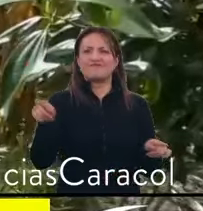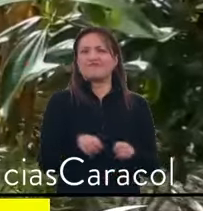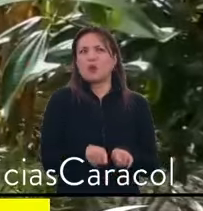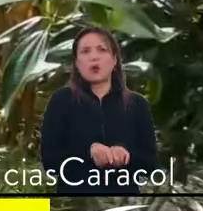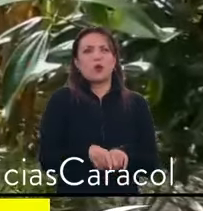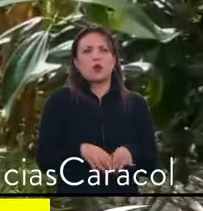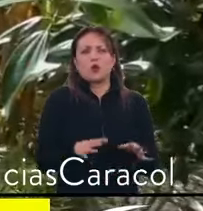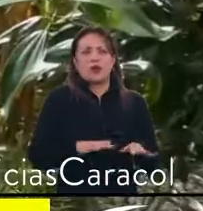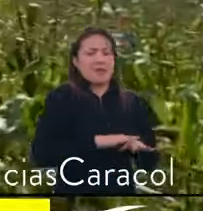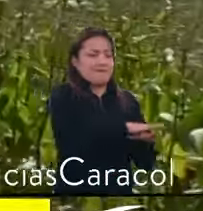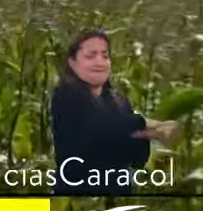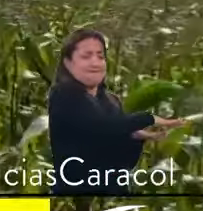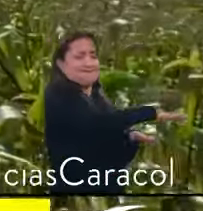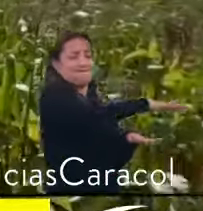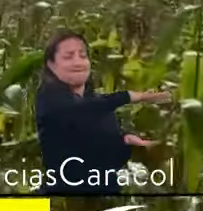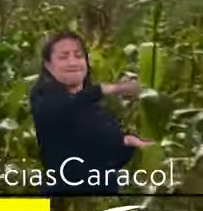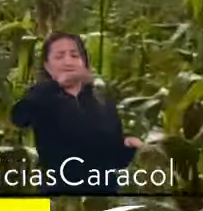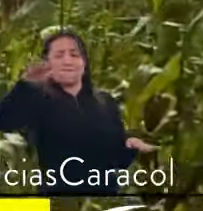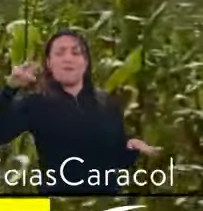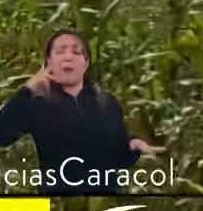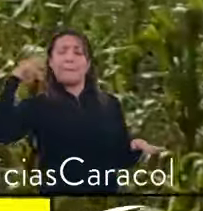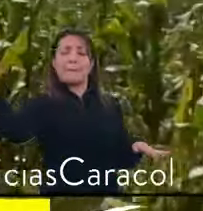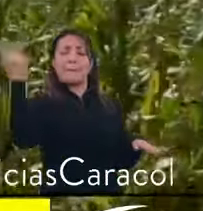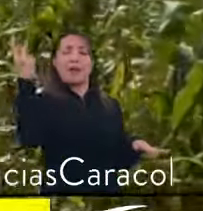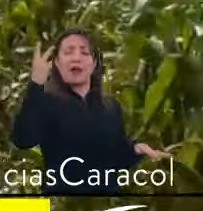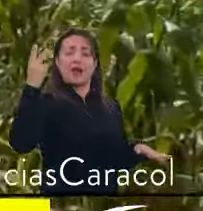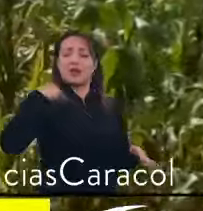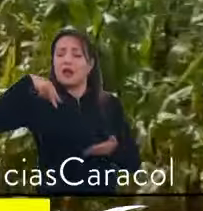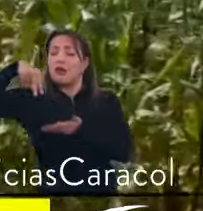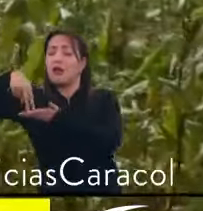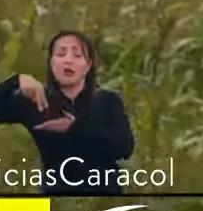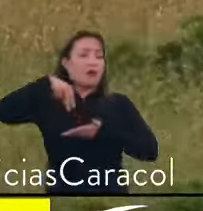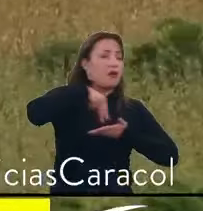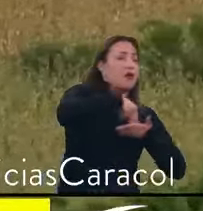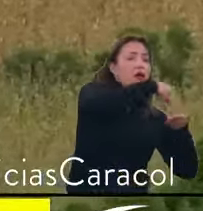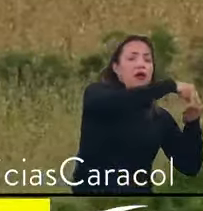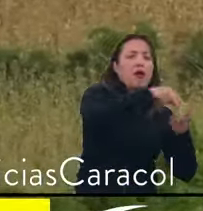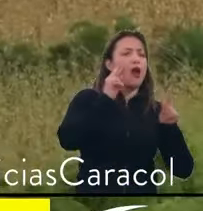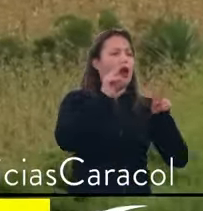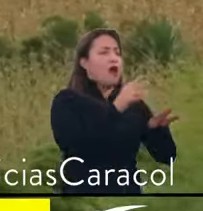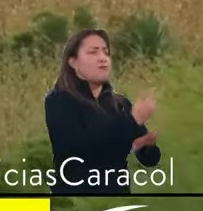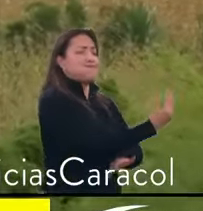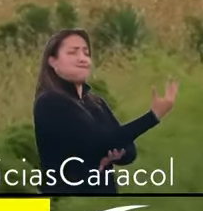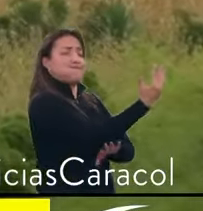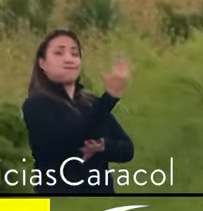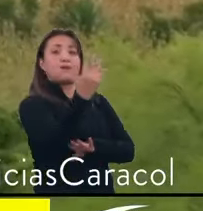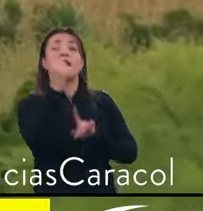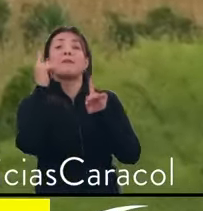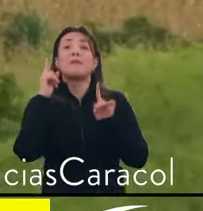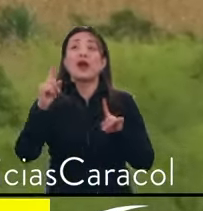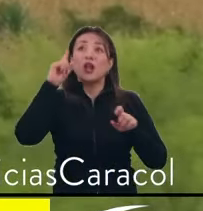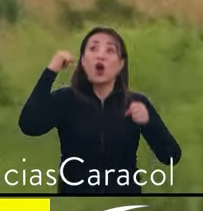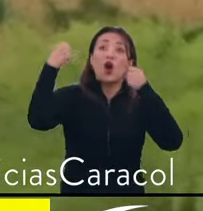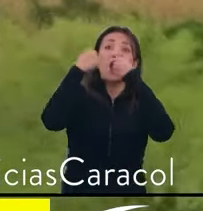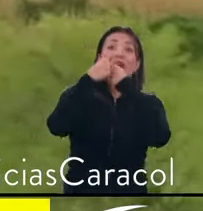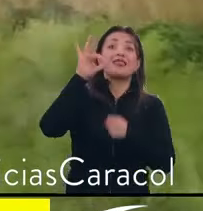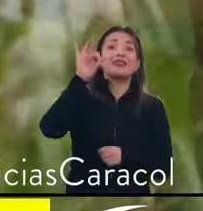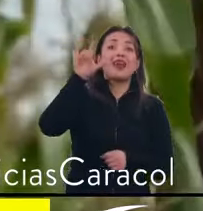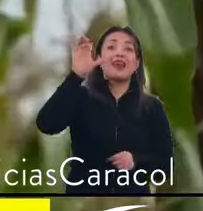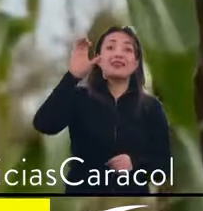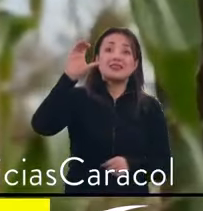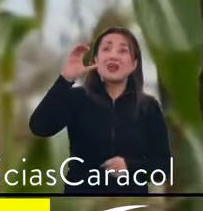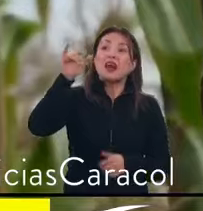una colcha verde que se la miraba desde cualquier parte. Don Jesús asegura que la crisis generada por el TLC acabó